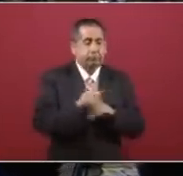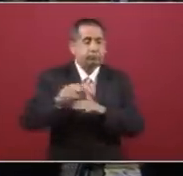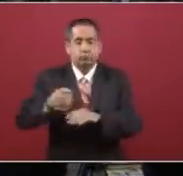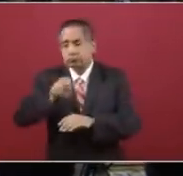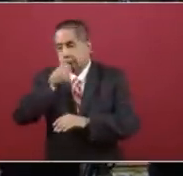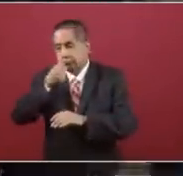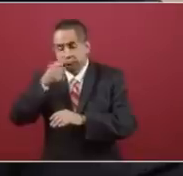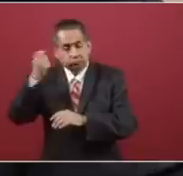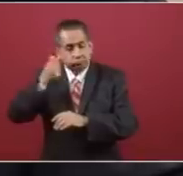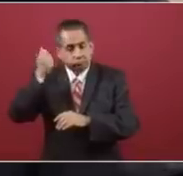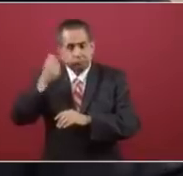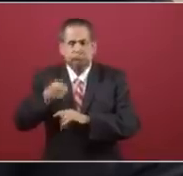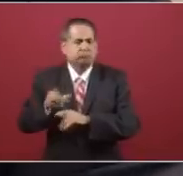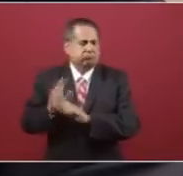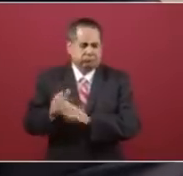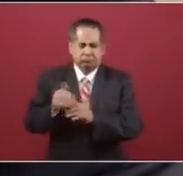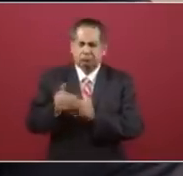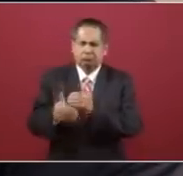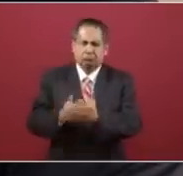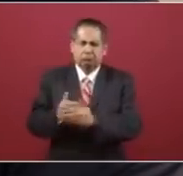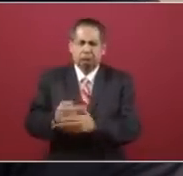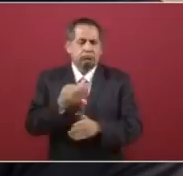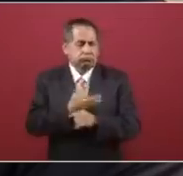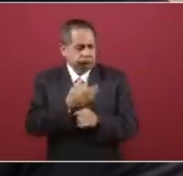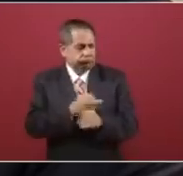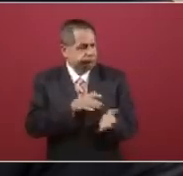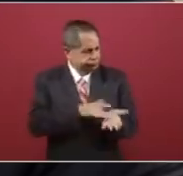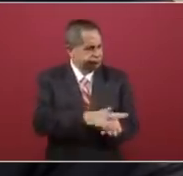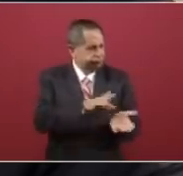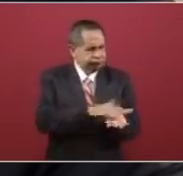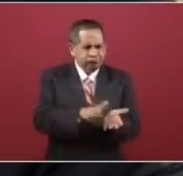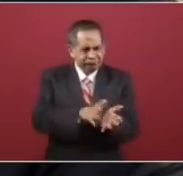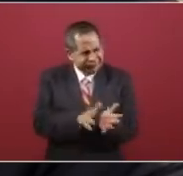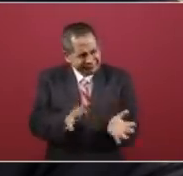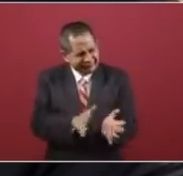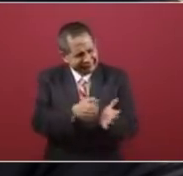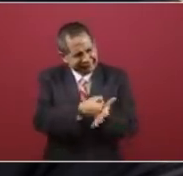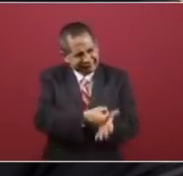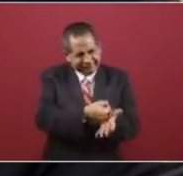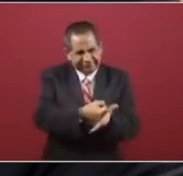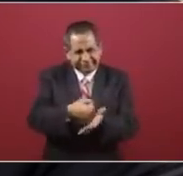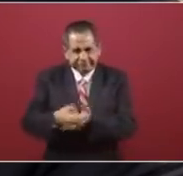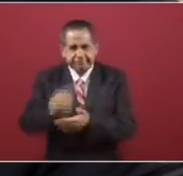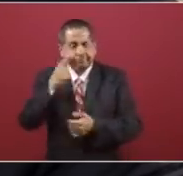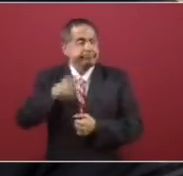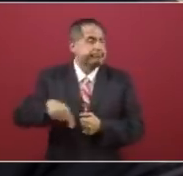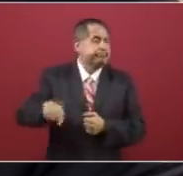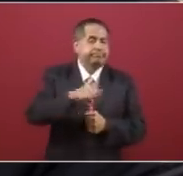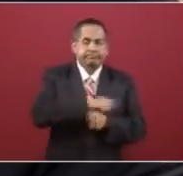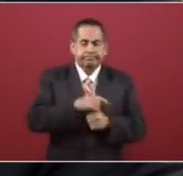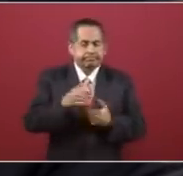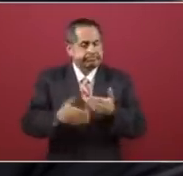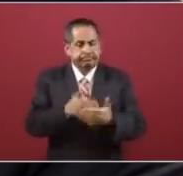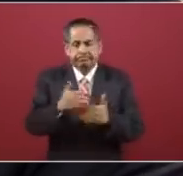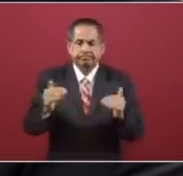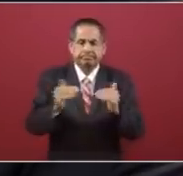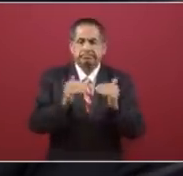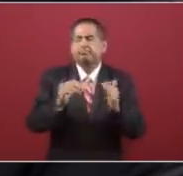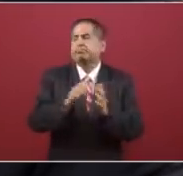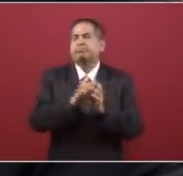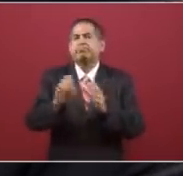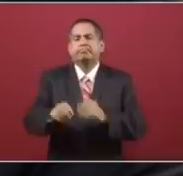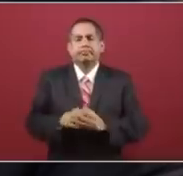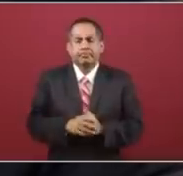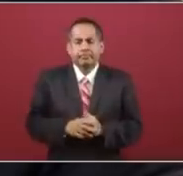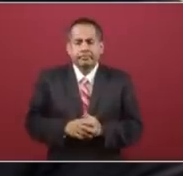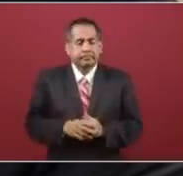empujando para que este nos pongamos al corriente. Por ejemplo,